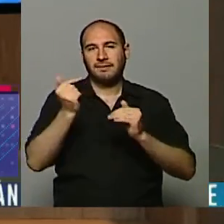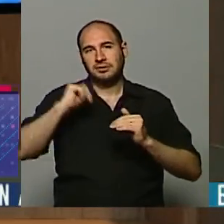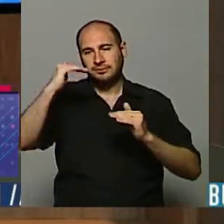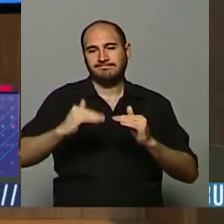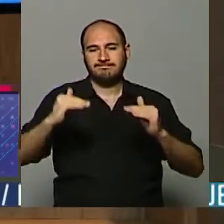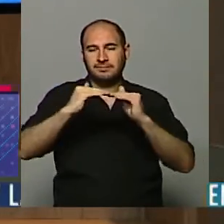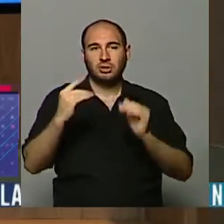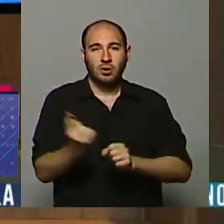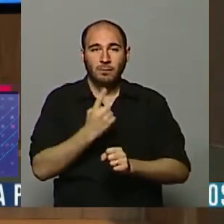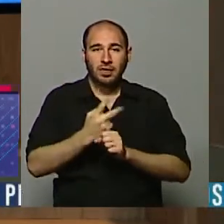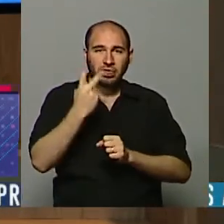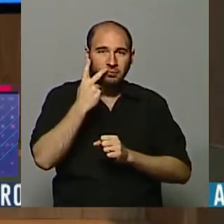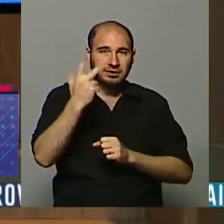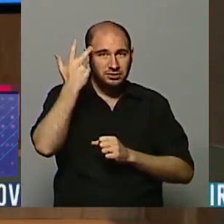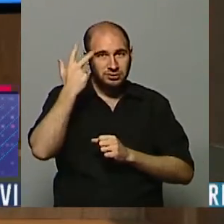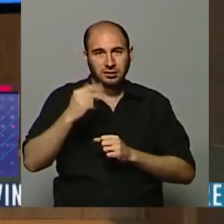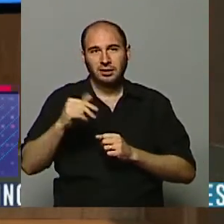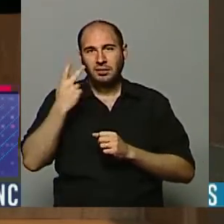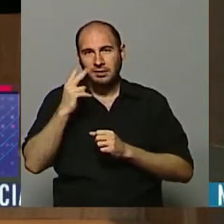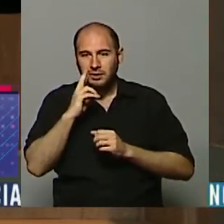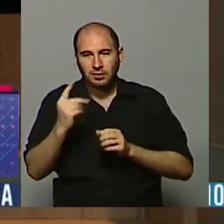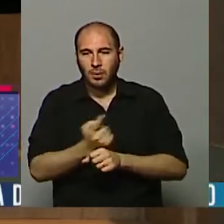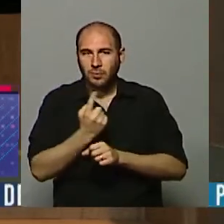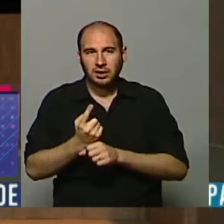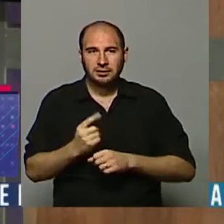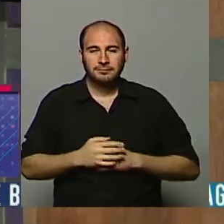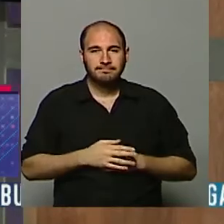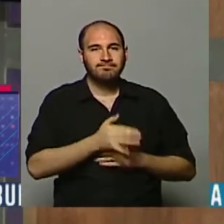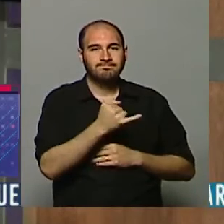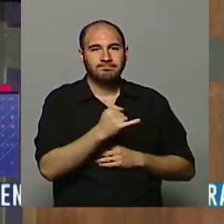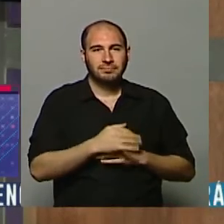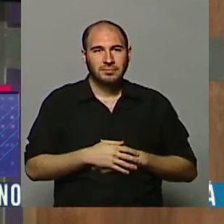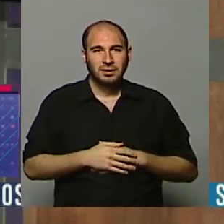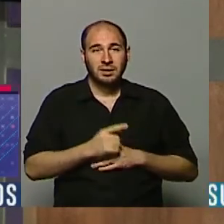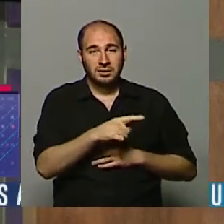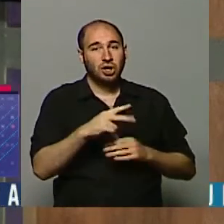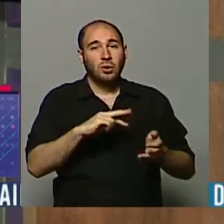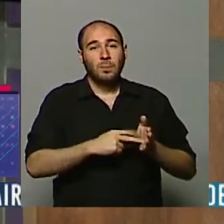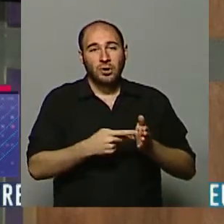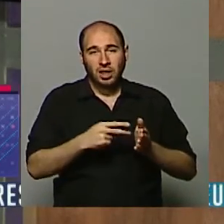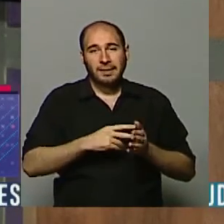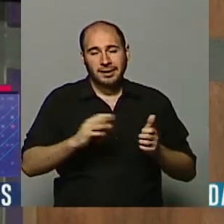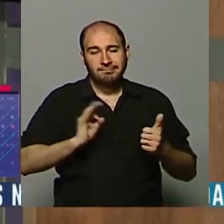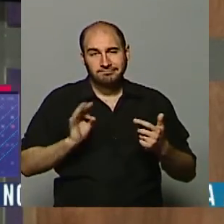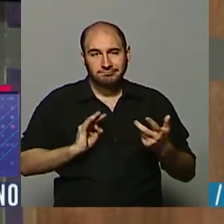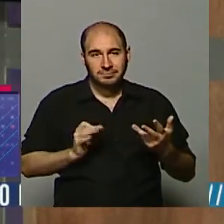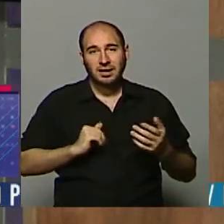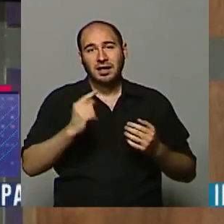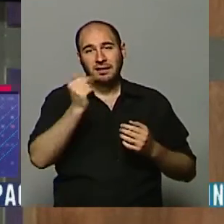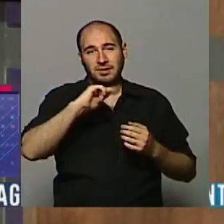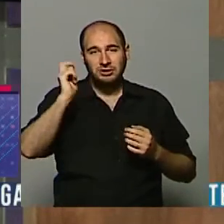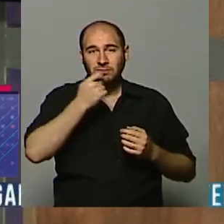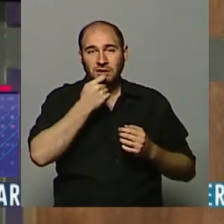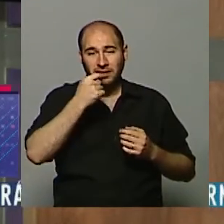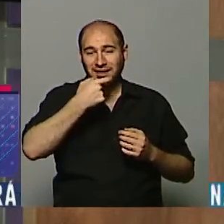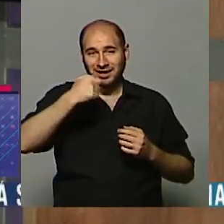inflación ni en el 2018 ni en el 2019, ¿no? Sí, eso es un problema que se da todos los años cuando hay inflación como la